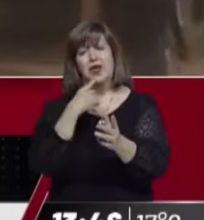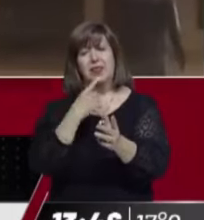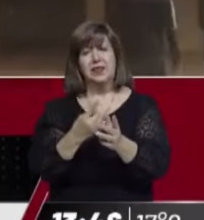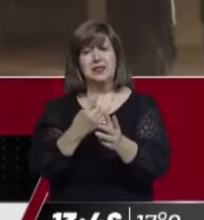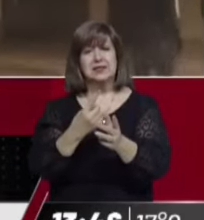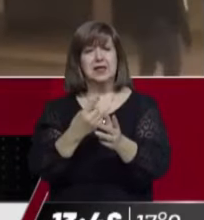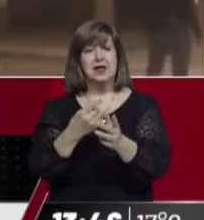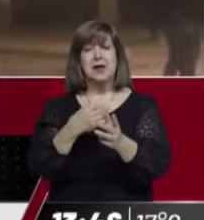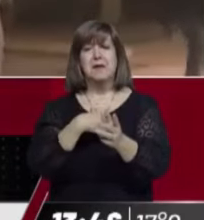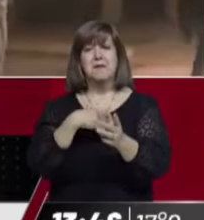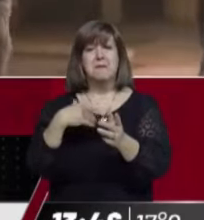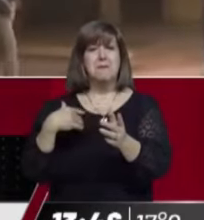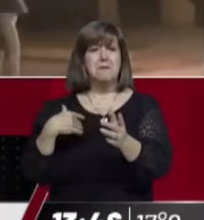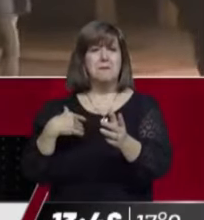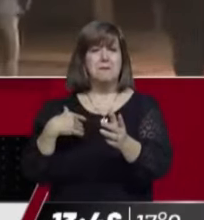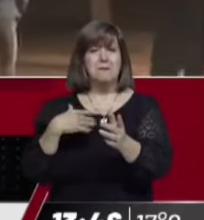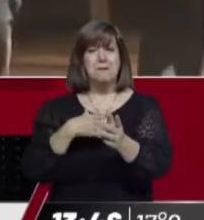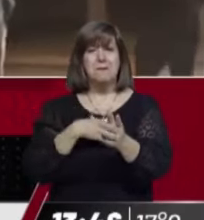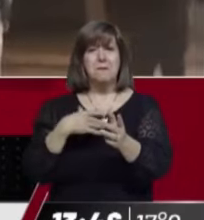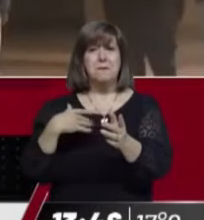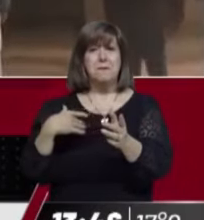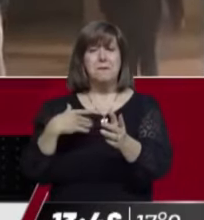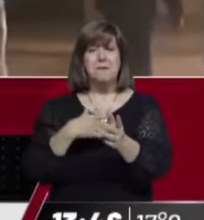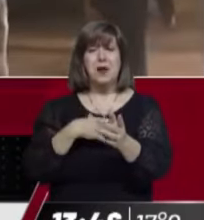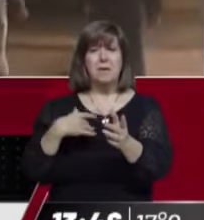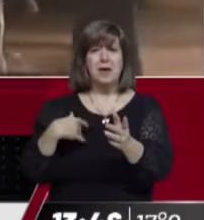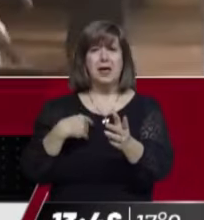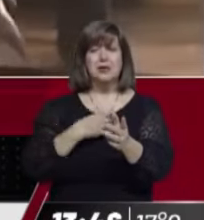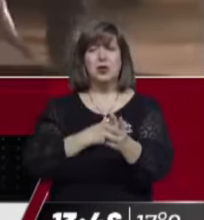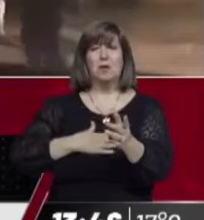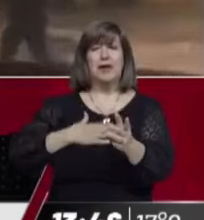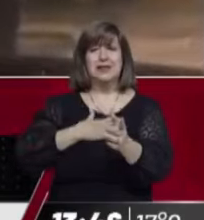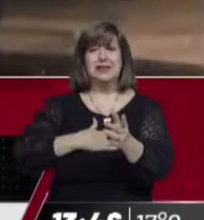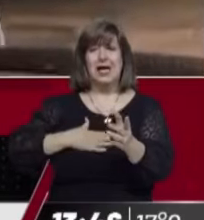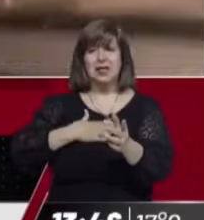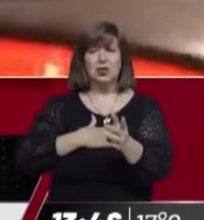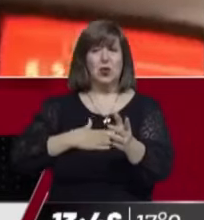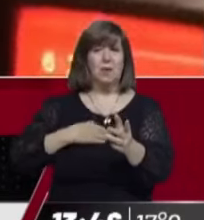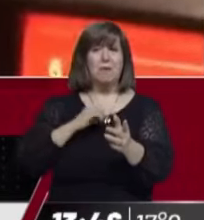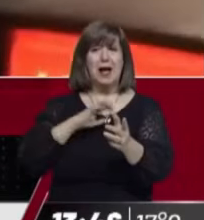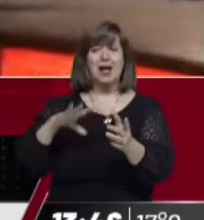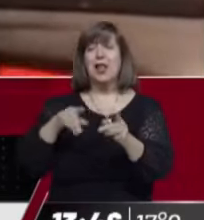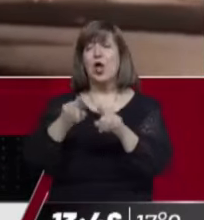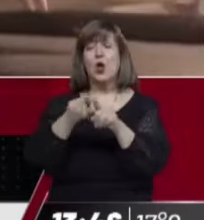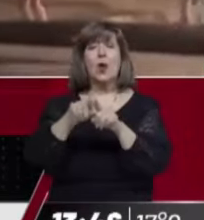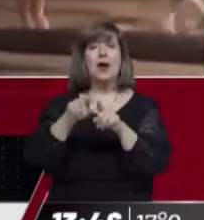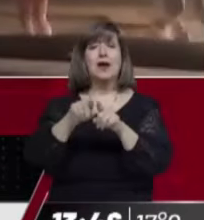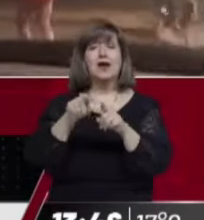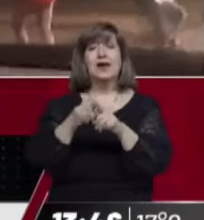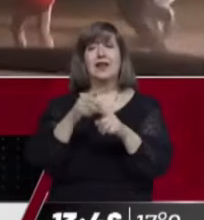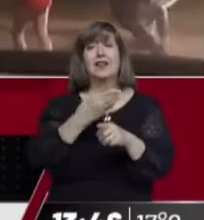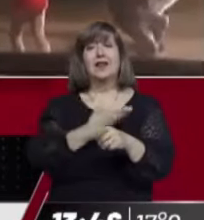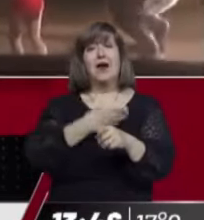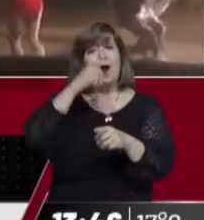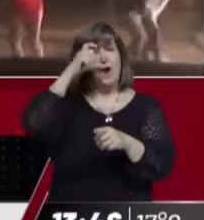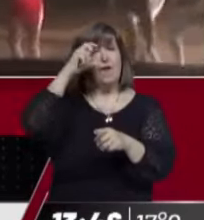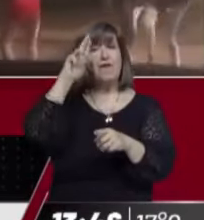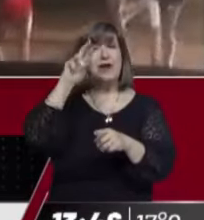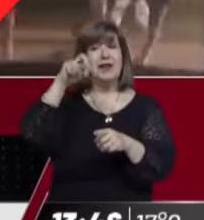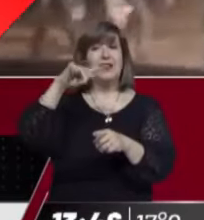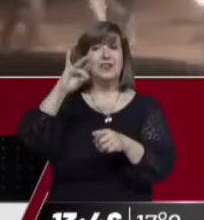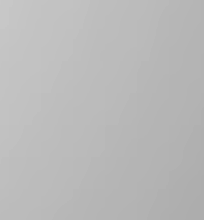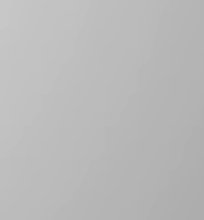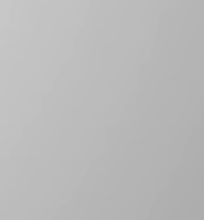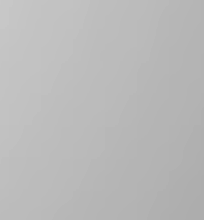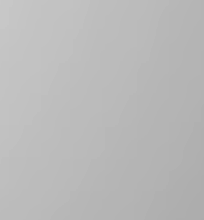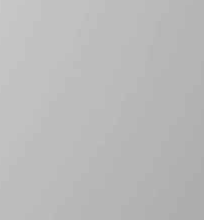fue que me dijo mamá me sentía Fernando Sosa en La sequia como me pegaban Así que fue terrible terrible